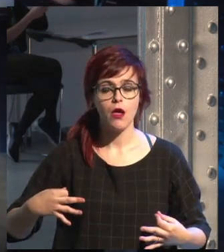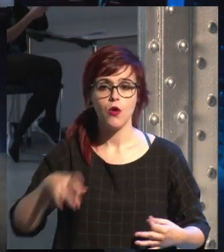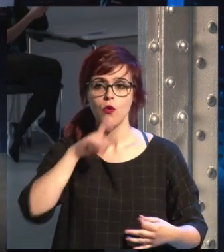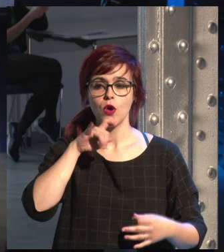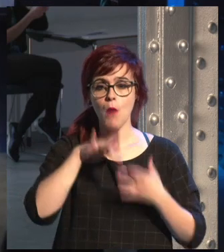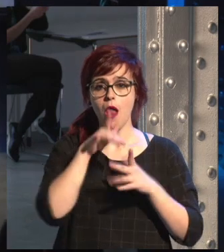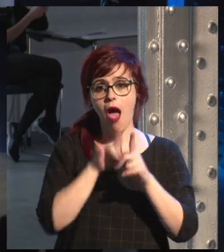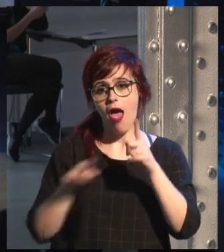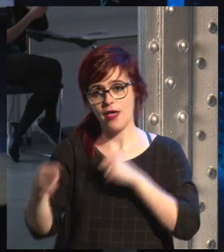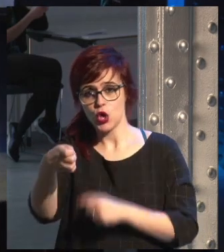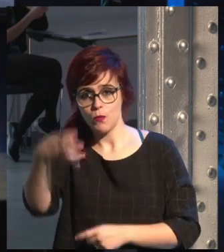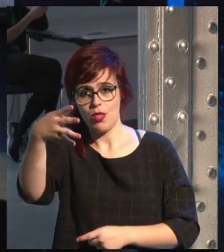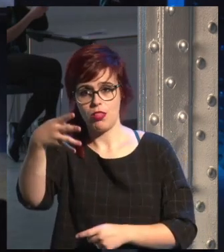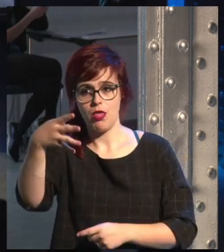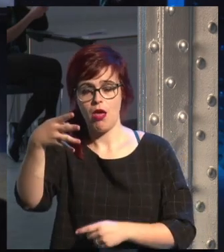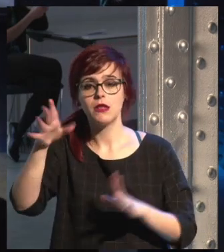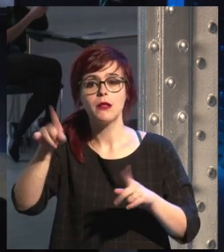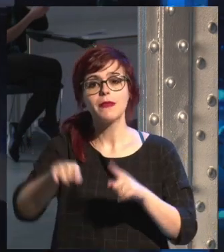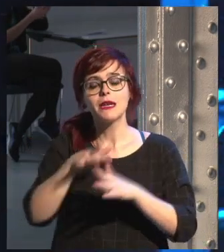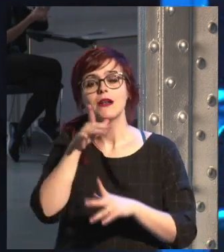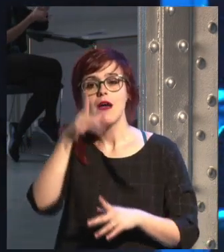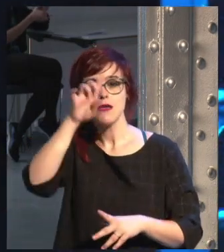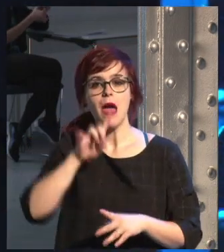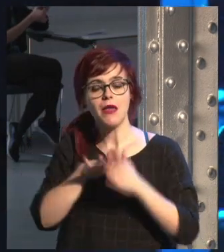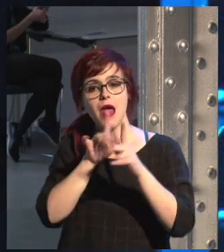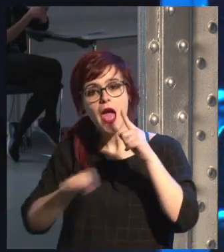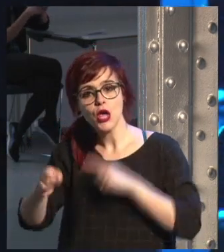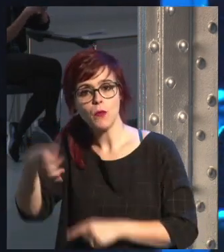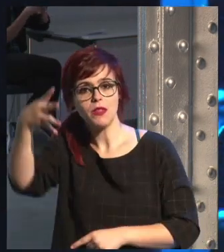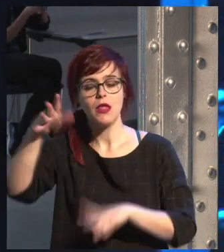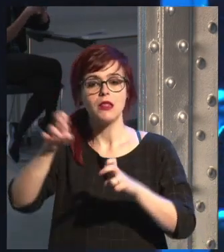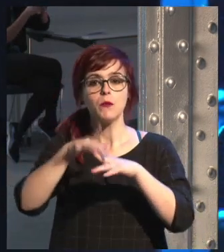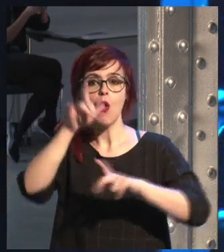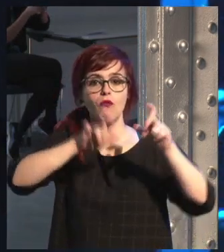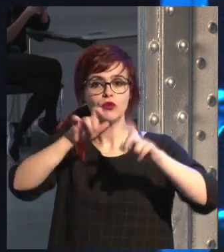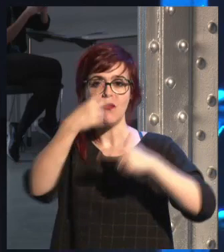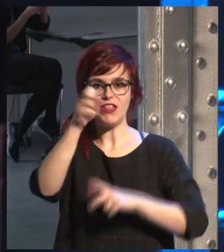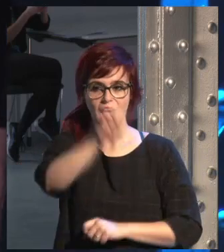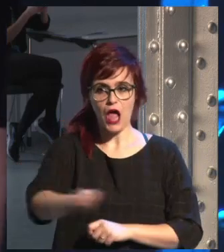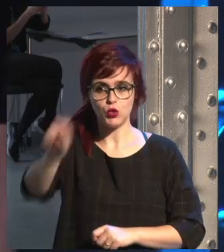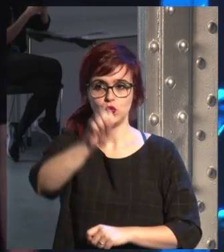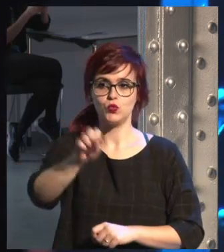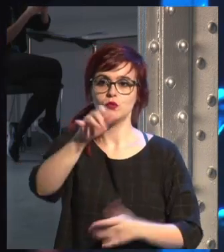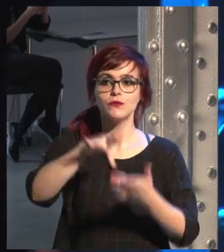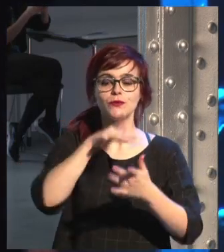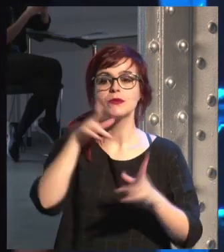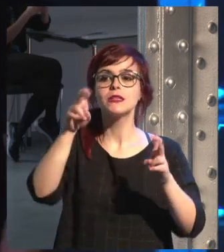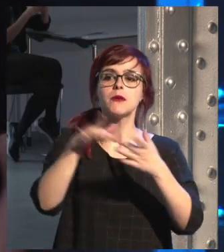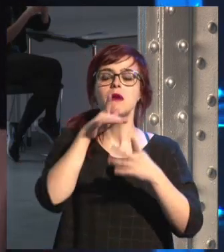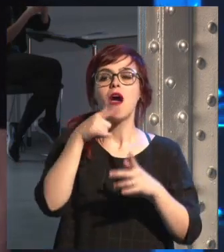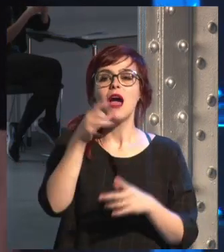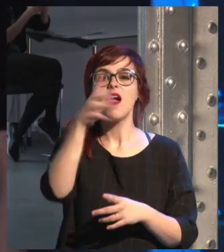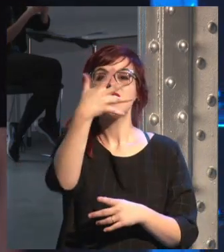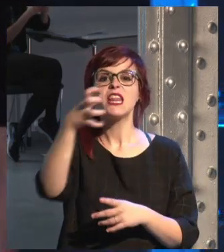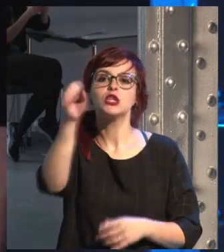de la encomienda, y luego esa es la imagen de la encomienda hecha la foto hace unos 20 años. Realmente la encomienda tiene